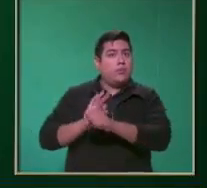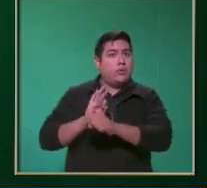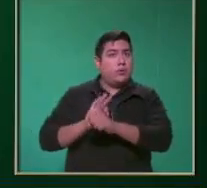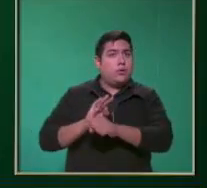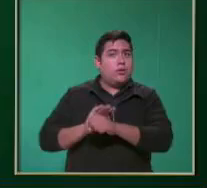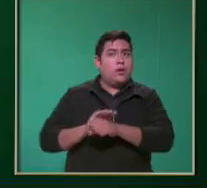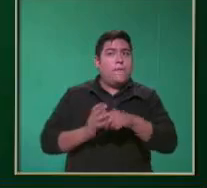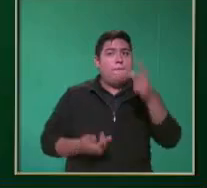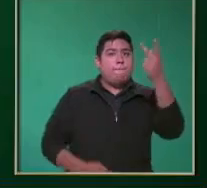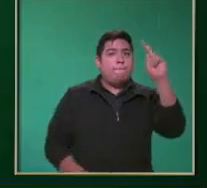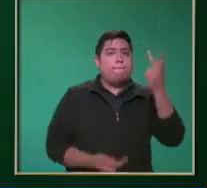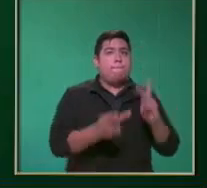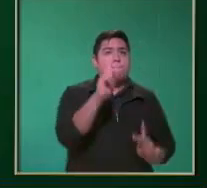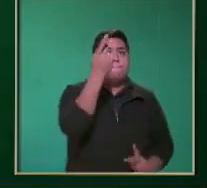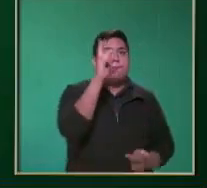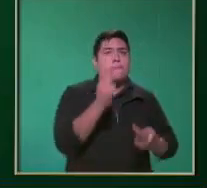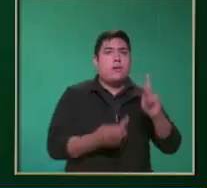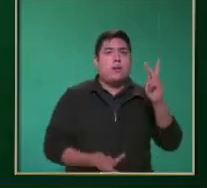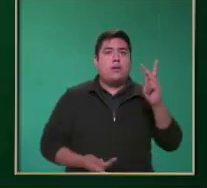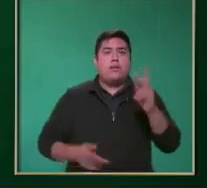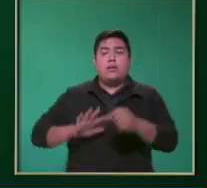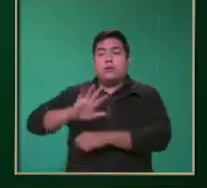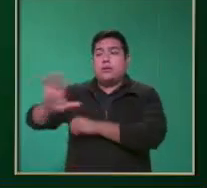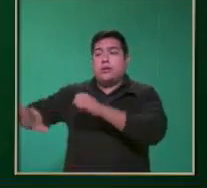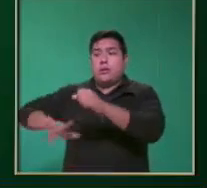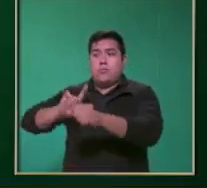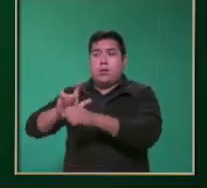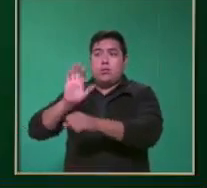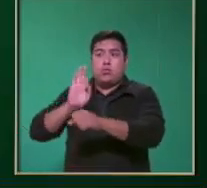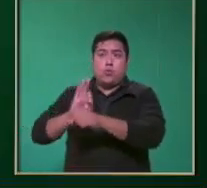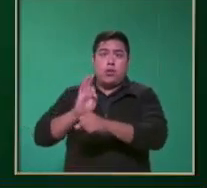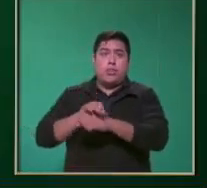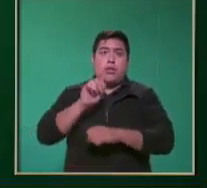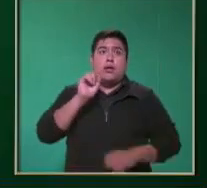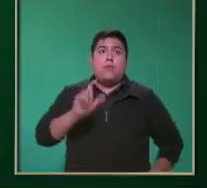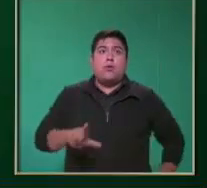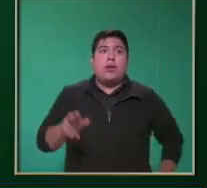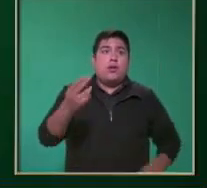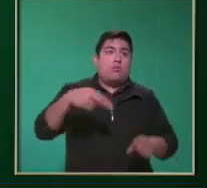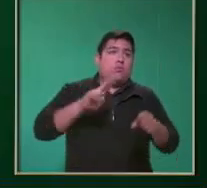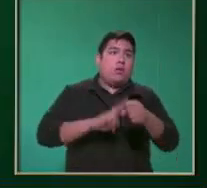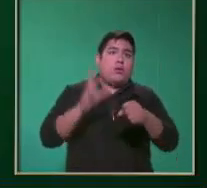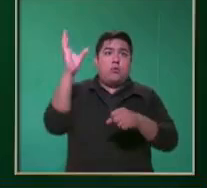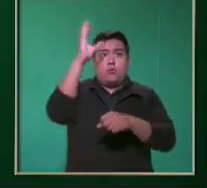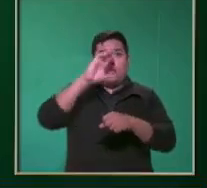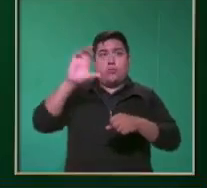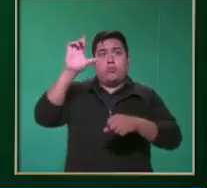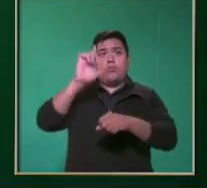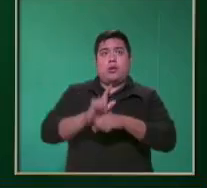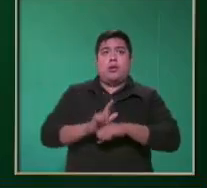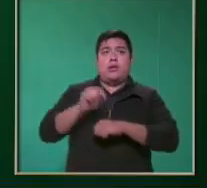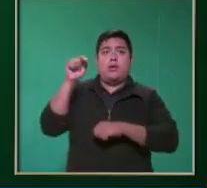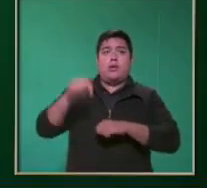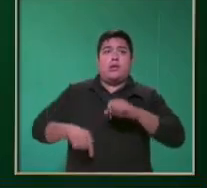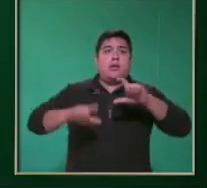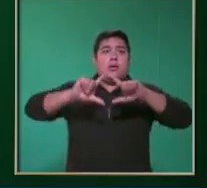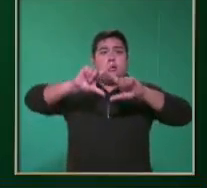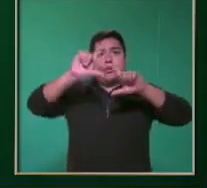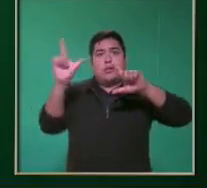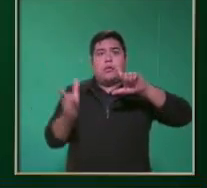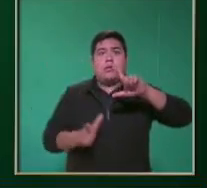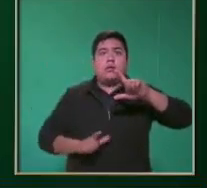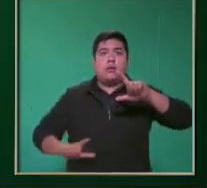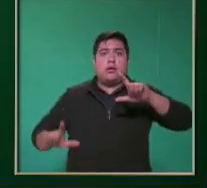fauna, así como de los recursos naturales y culturales de nuestro país. En este caso, en México, tenemos